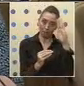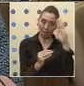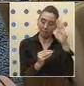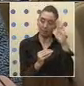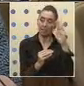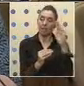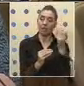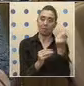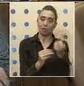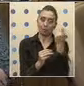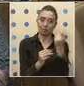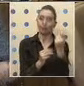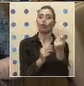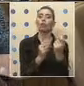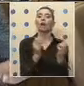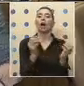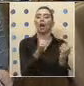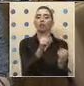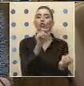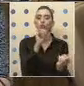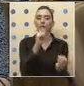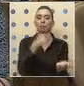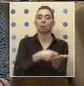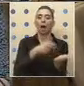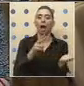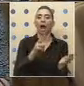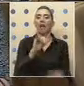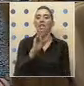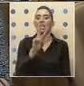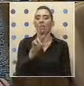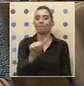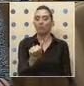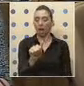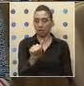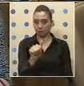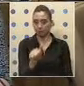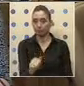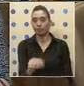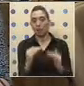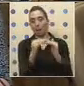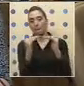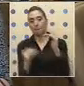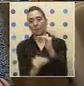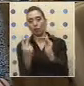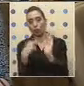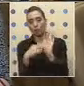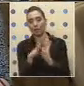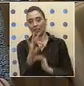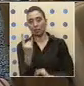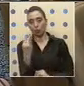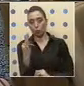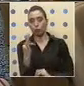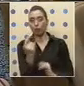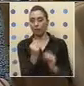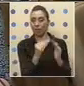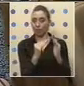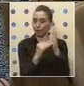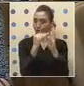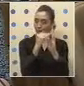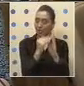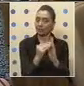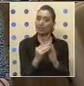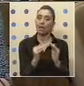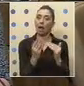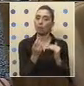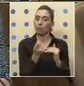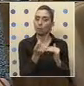grabado con IVA. Por esto, bajo las 2.500 UF se estima que los precios pueden aumentar